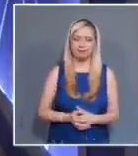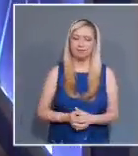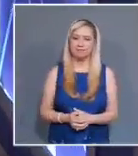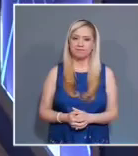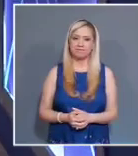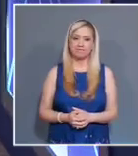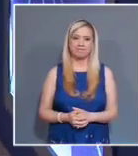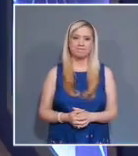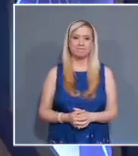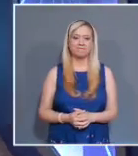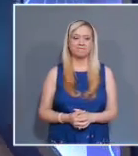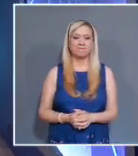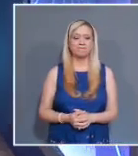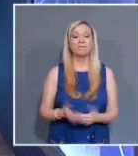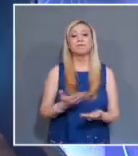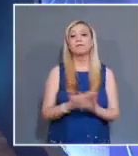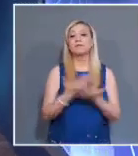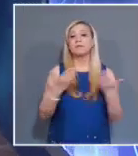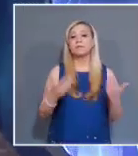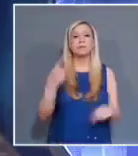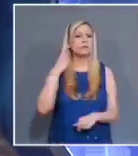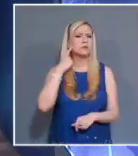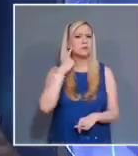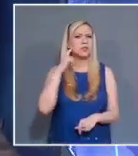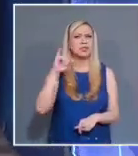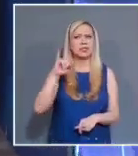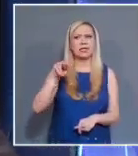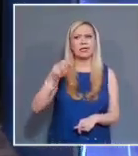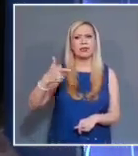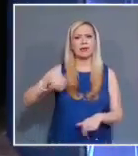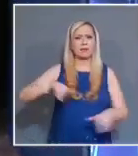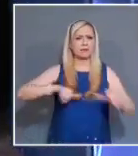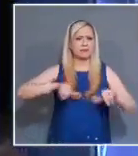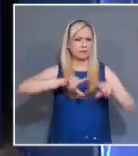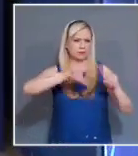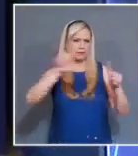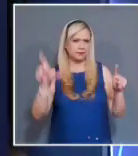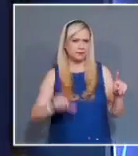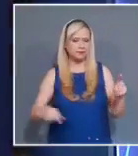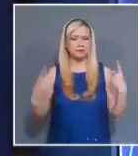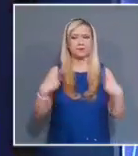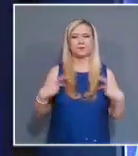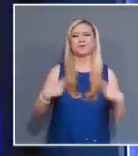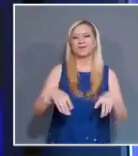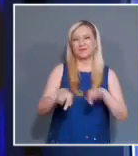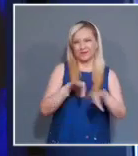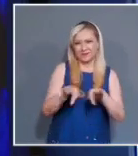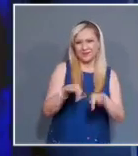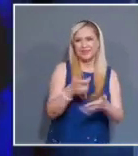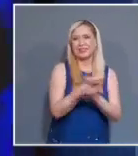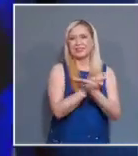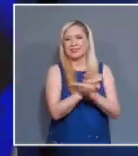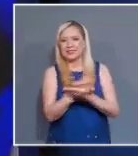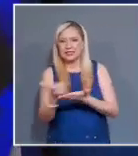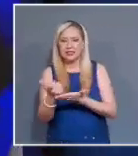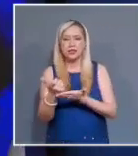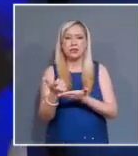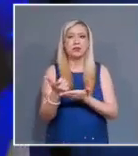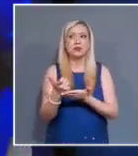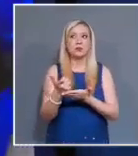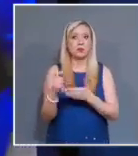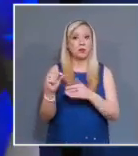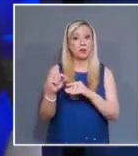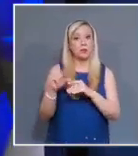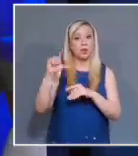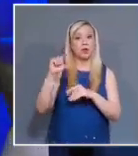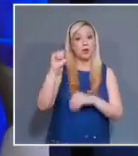De acuerdo con indicadores del INEGI, el personal ocupado y los salarios registraron un ligero aumento en los primeros meses